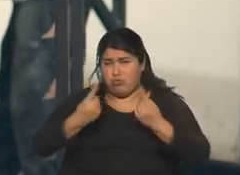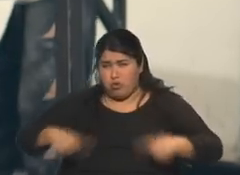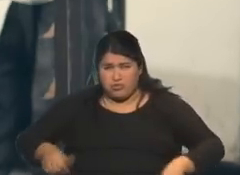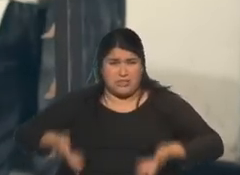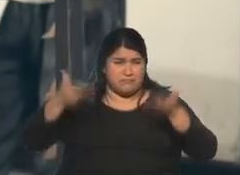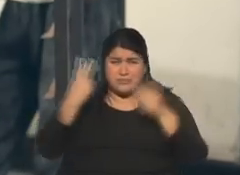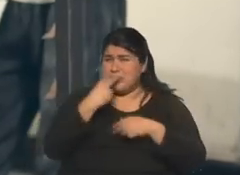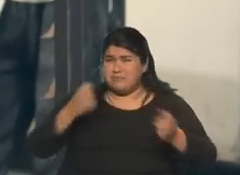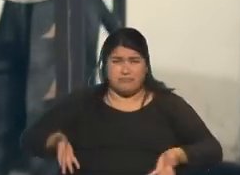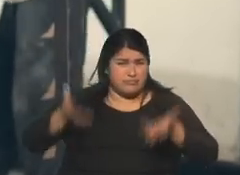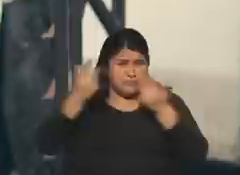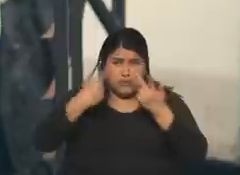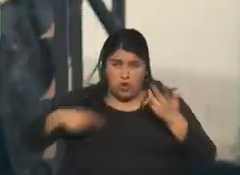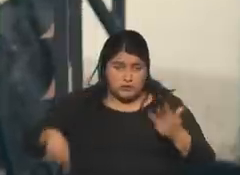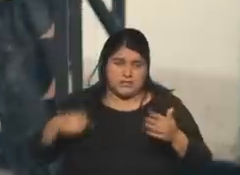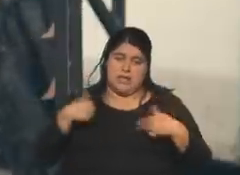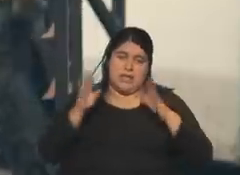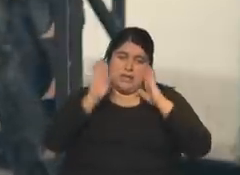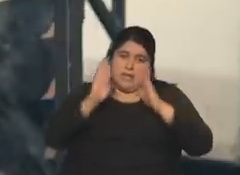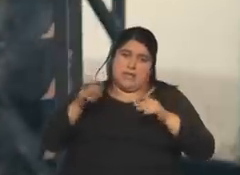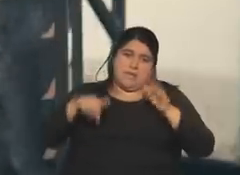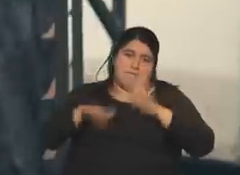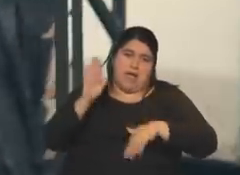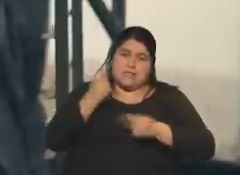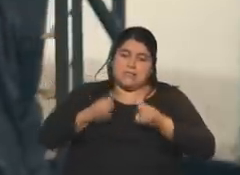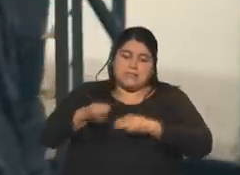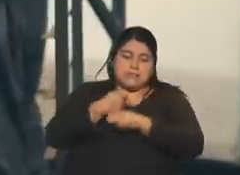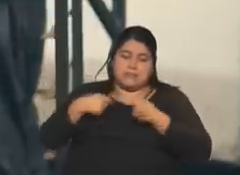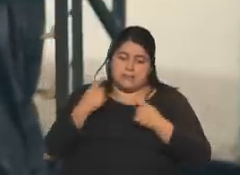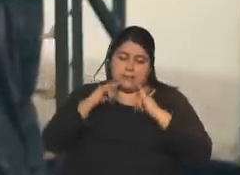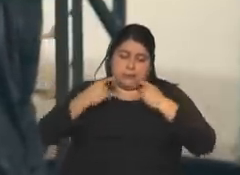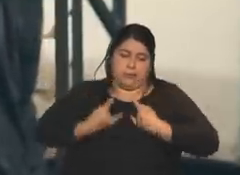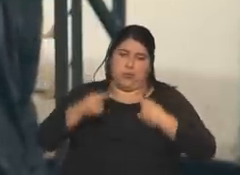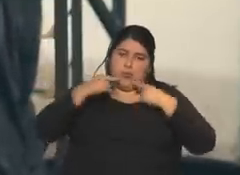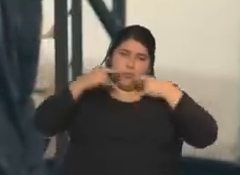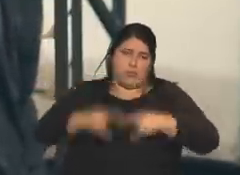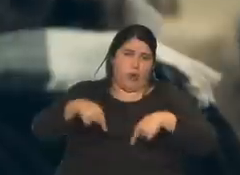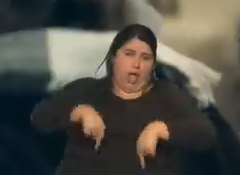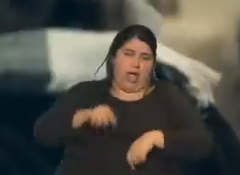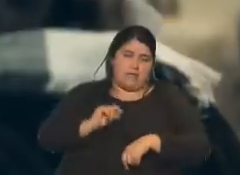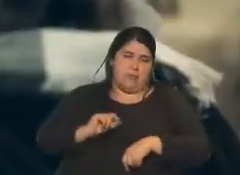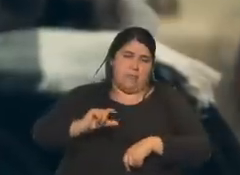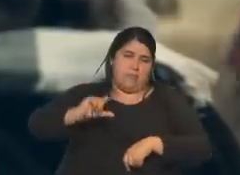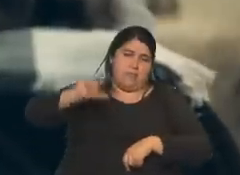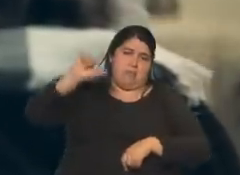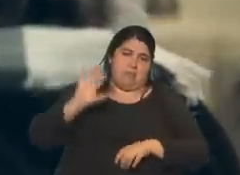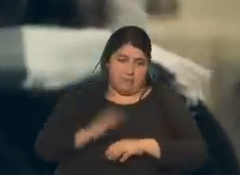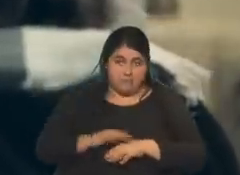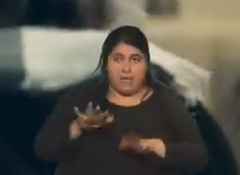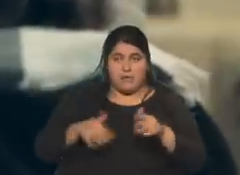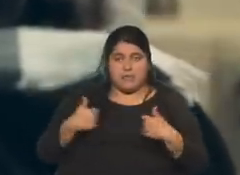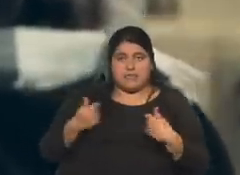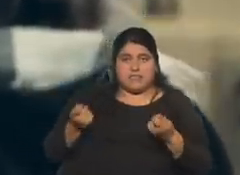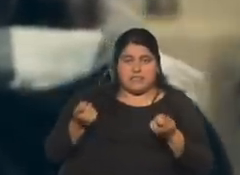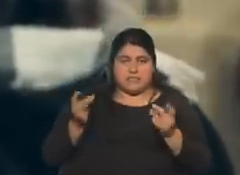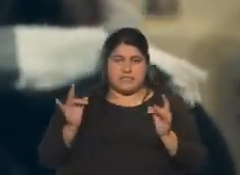energía y demás. Y ya directamente decidimos empezar a aumentar por nuestra cuenta. Y bueno, con temor a veces a decir,